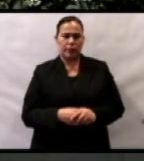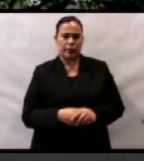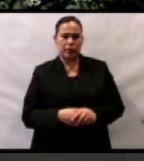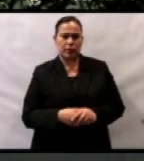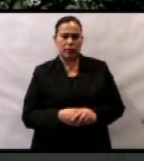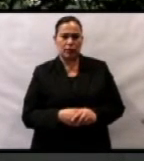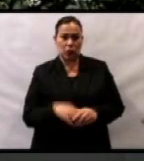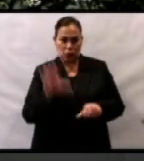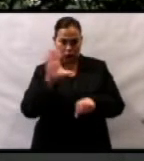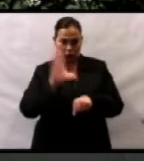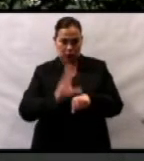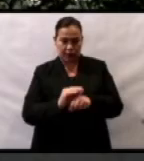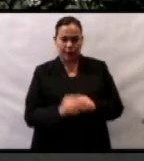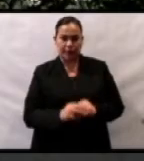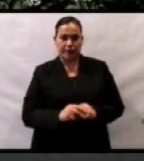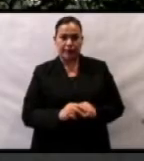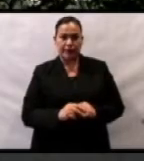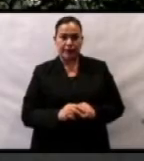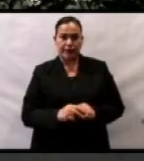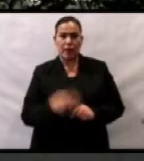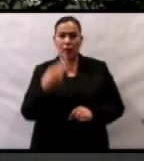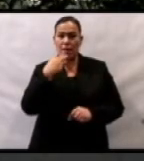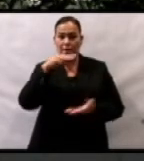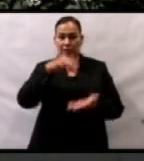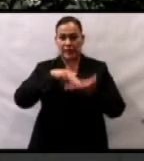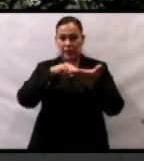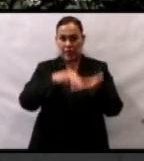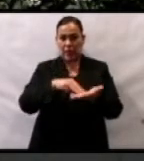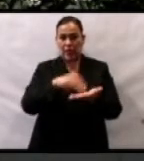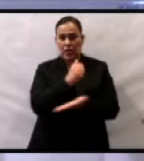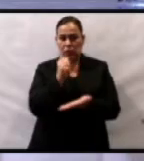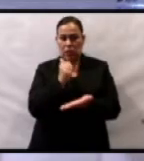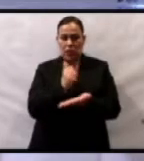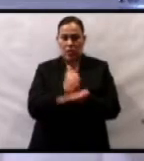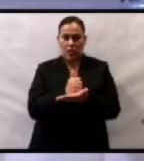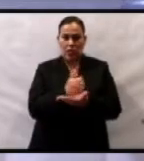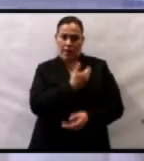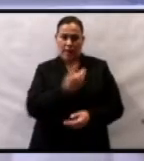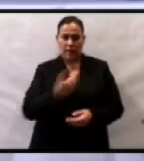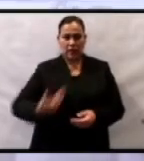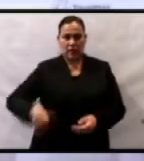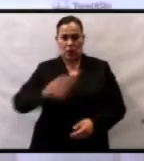Con su permiso, mensaje a cargo de la ciudadana presidenta municipal, María.